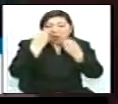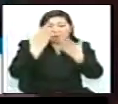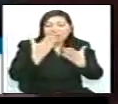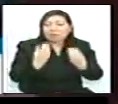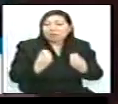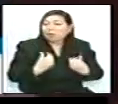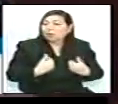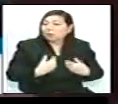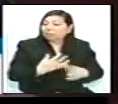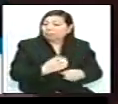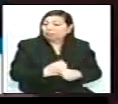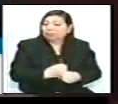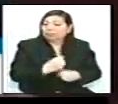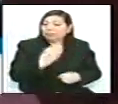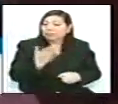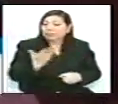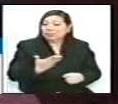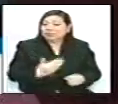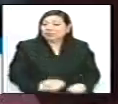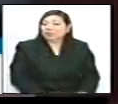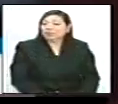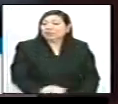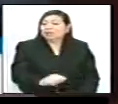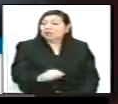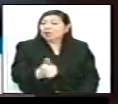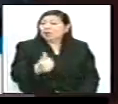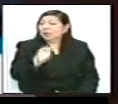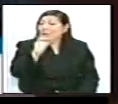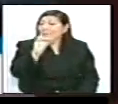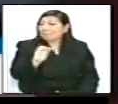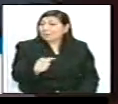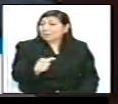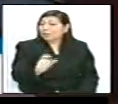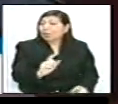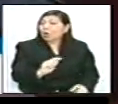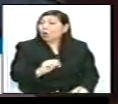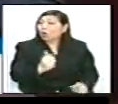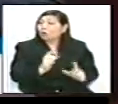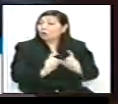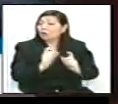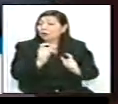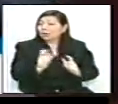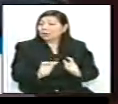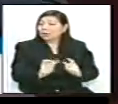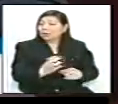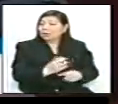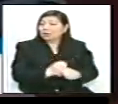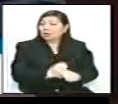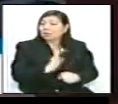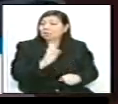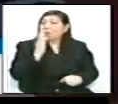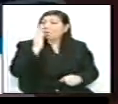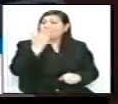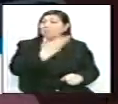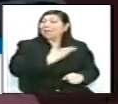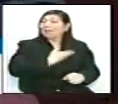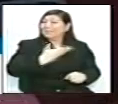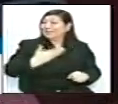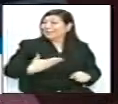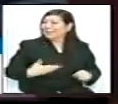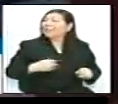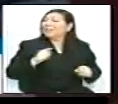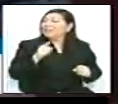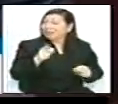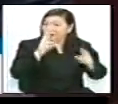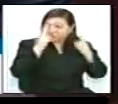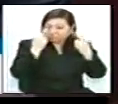porque no estoy sometida a autoridad alguna. Si hay otras personas, otros congresistas que están sometiendo su autoridad al presidente de la República,